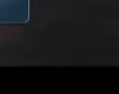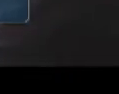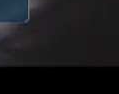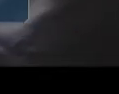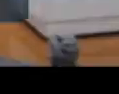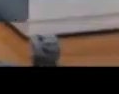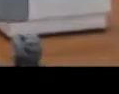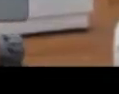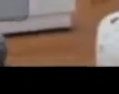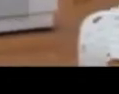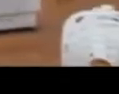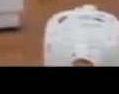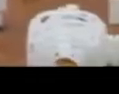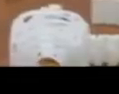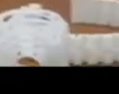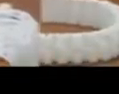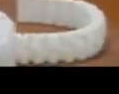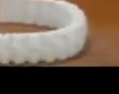este tema.